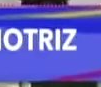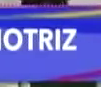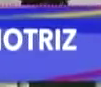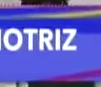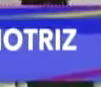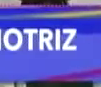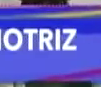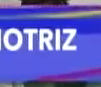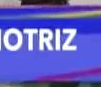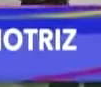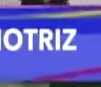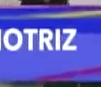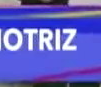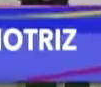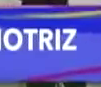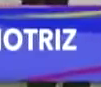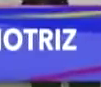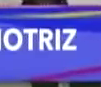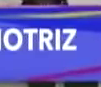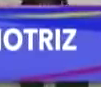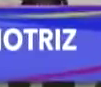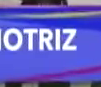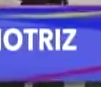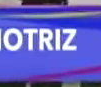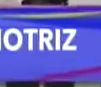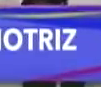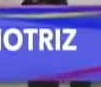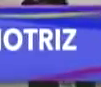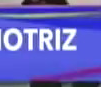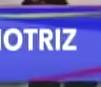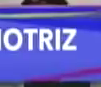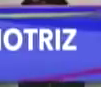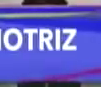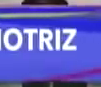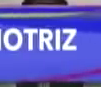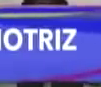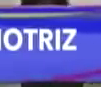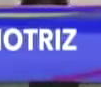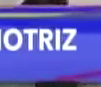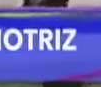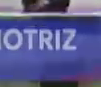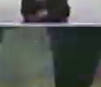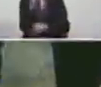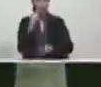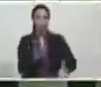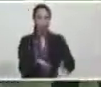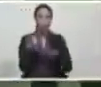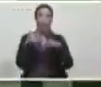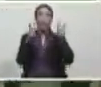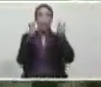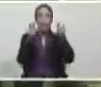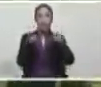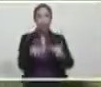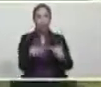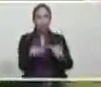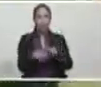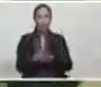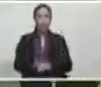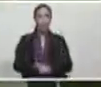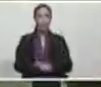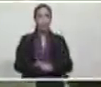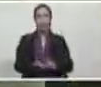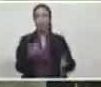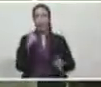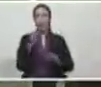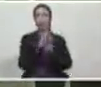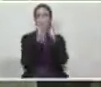juvenil, que llaman Cucú. Este es el modelo que estamos ahora ensamblando, ¿no? Así es, señor presidente. Este es un nuevo modelo que,